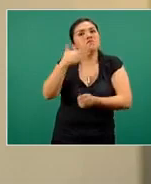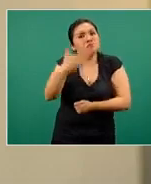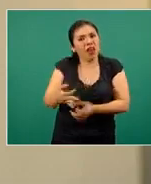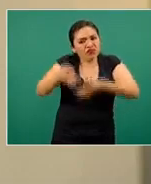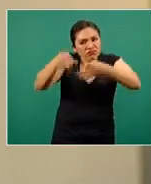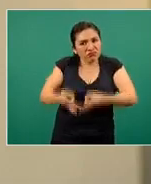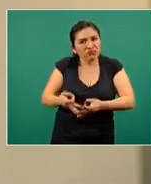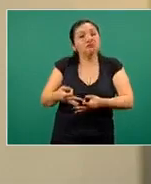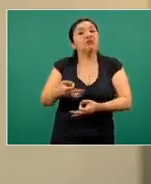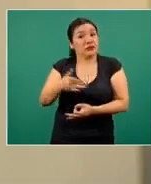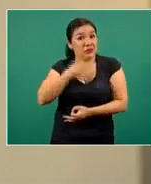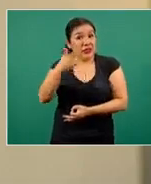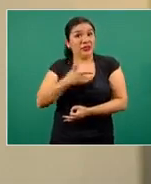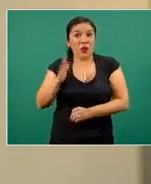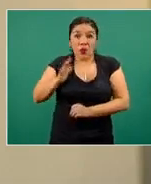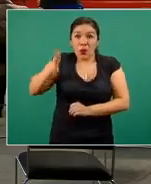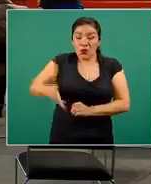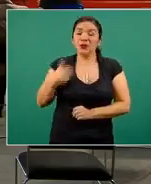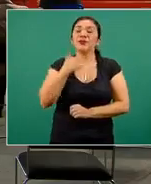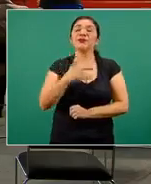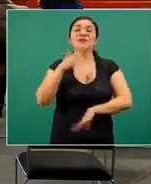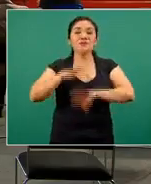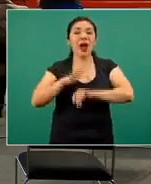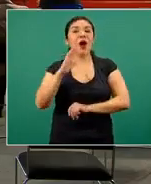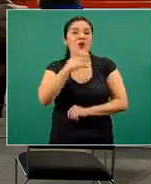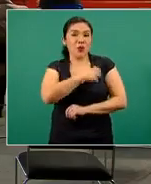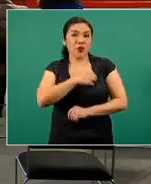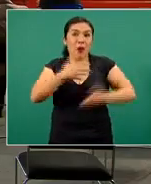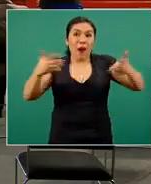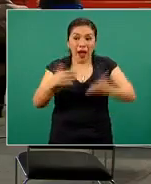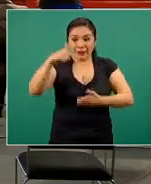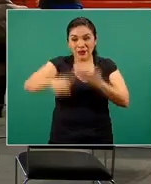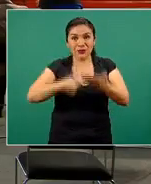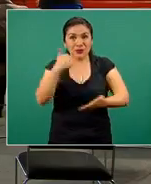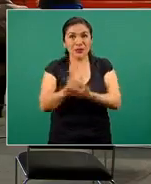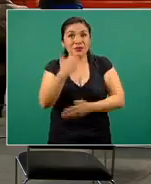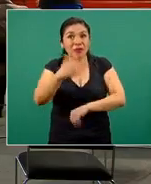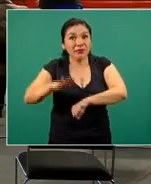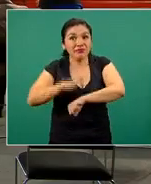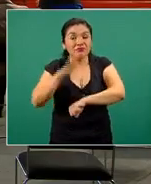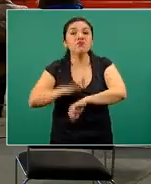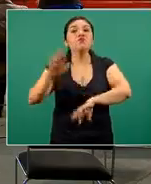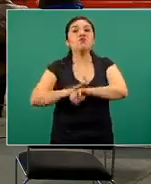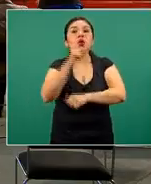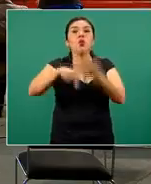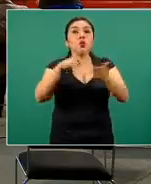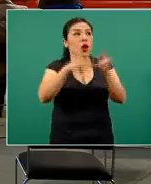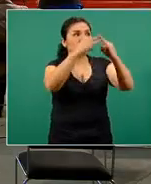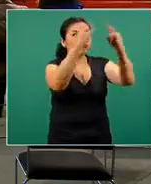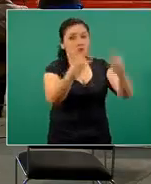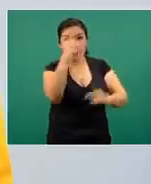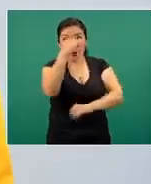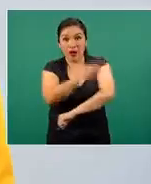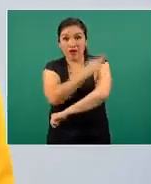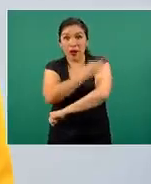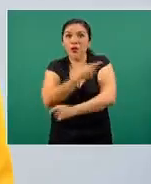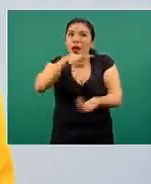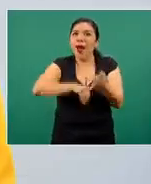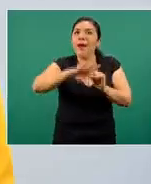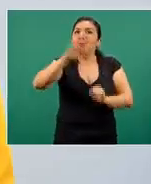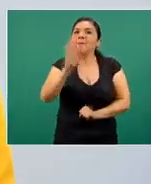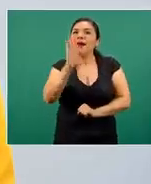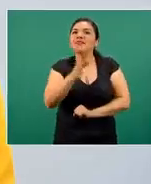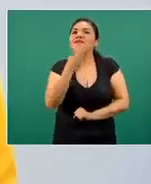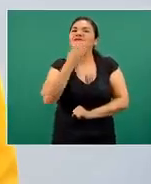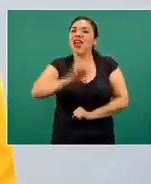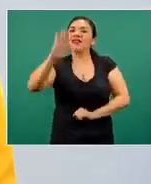y festivo. Algo que estamos muy contentos de haber logrado en la ciudad es que en los centros vacunadores se ha convertido en una fiesta, en